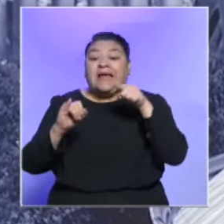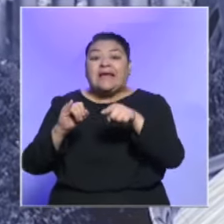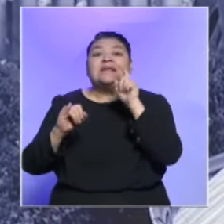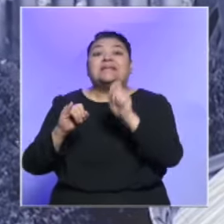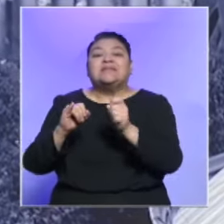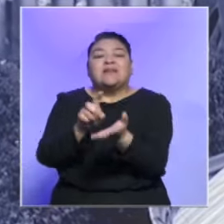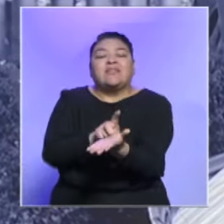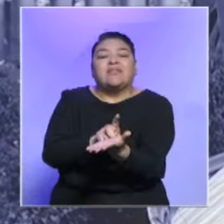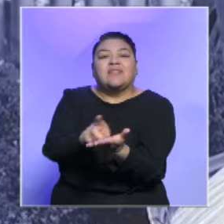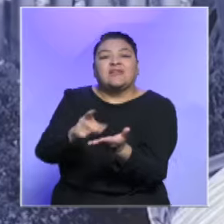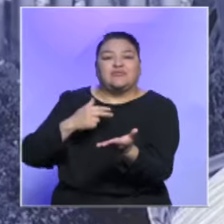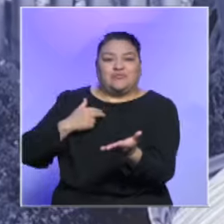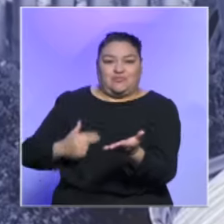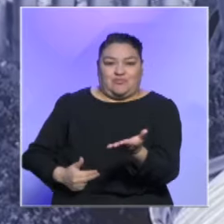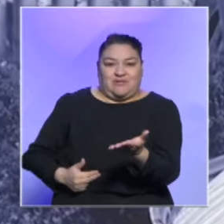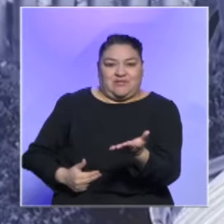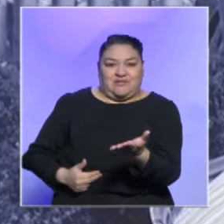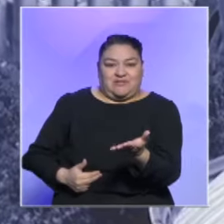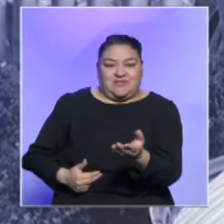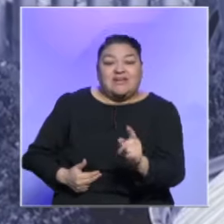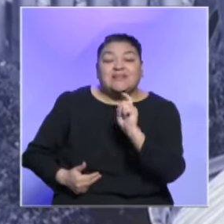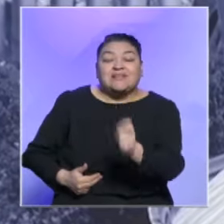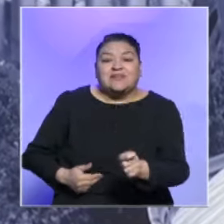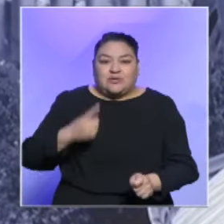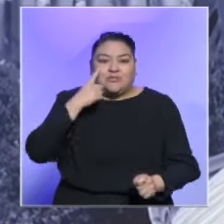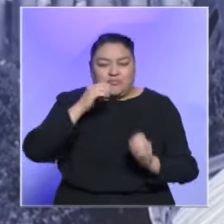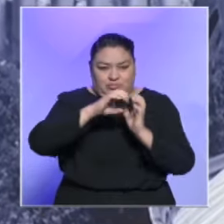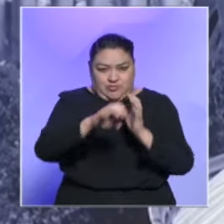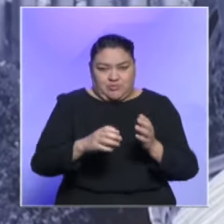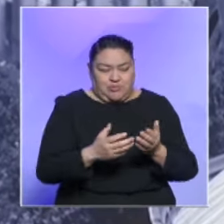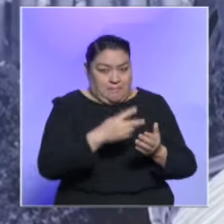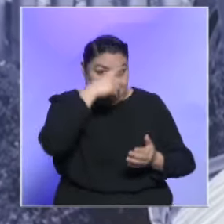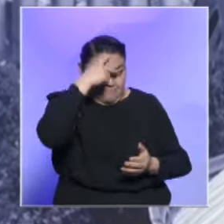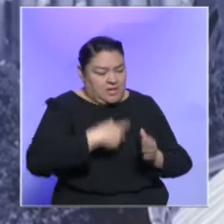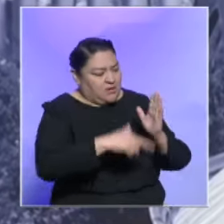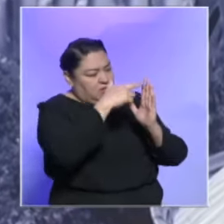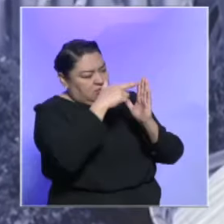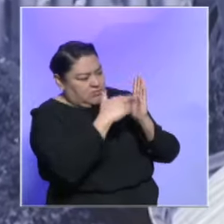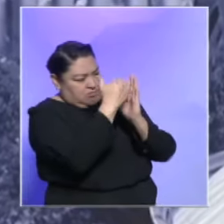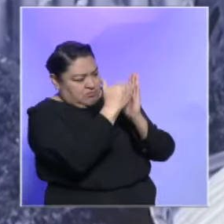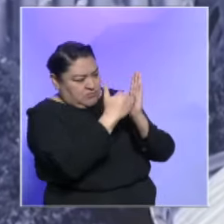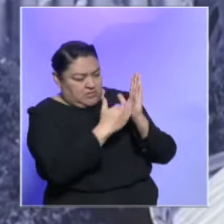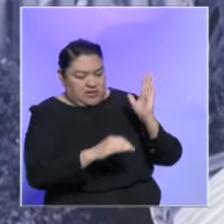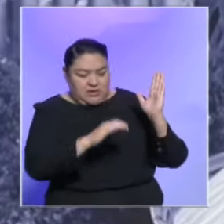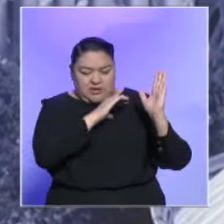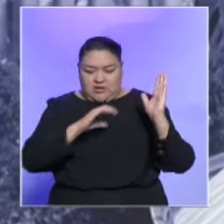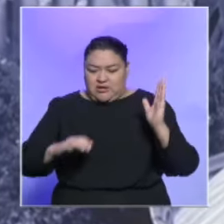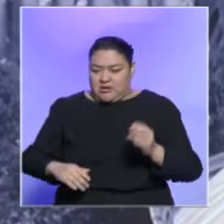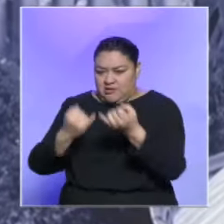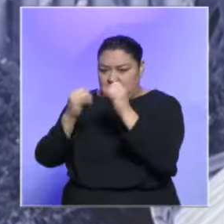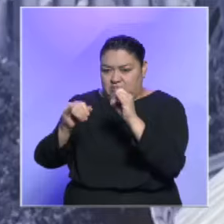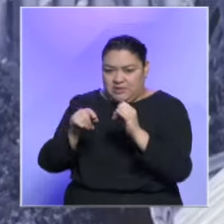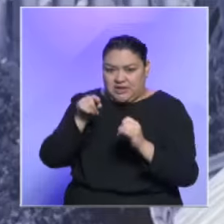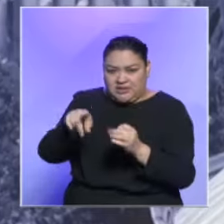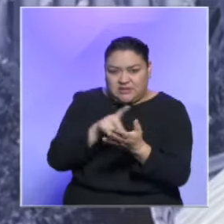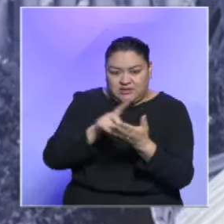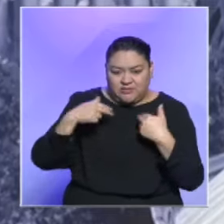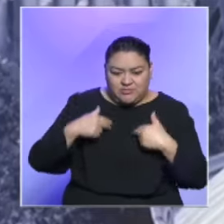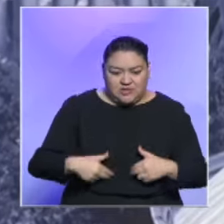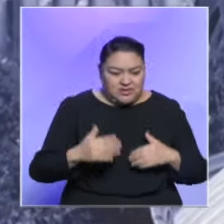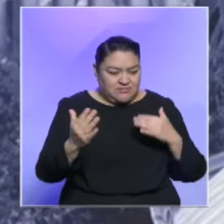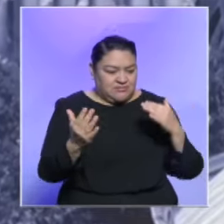fundamentales. El tema es que cuando vemos cómo se regulan en México estas candidaturas independientes, que son derechos fundamentales, lo que encuentra el autor es